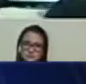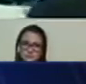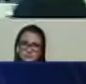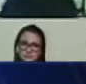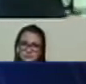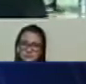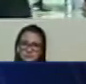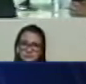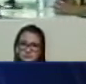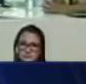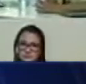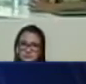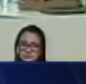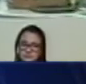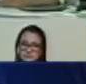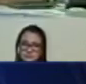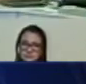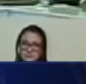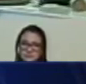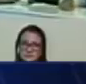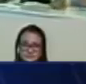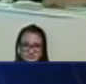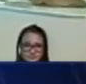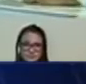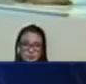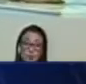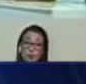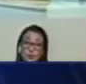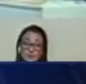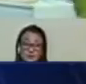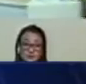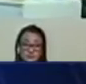si su predecesor, Barack Obama, actuó indebidamente.